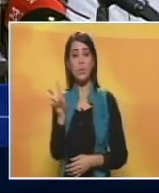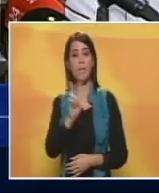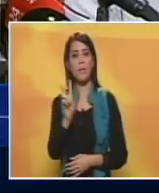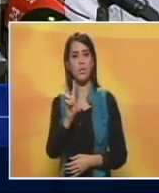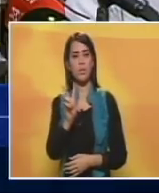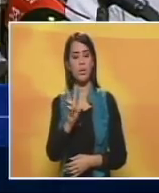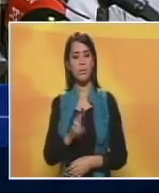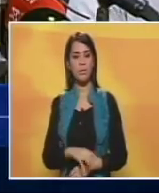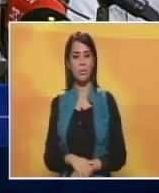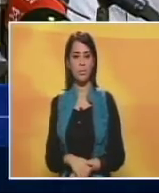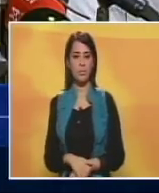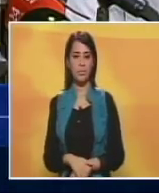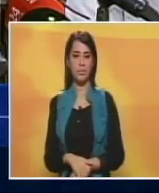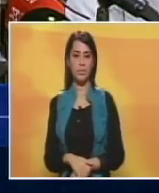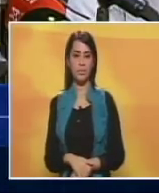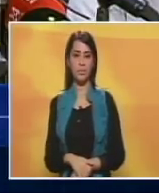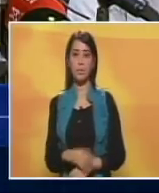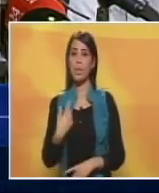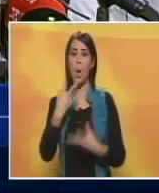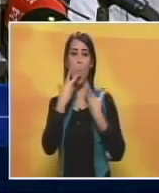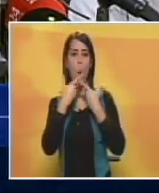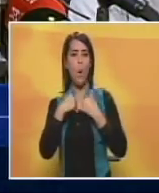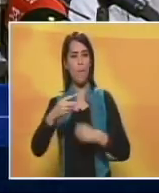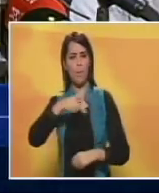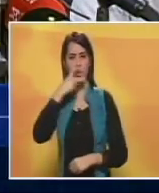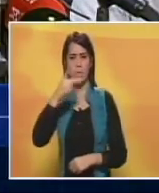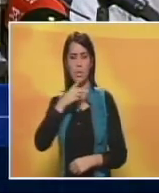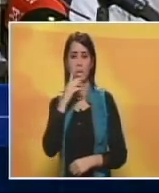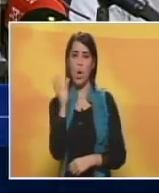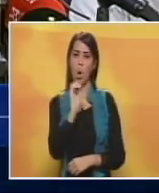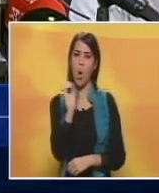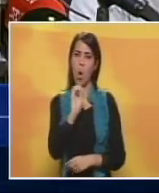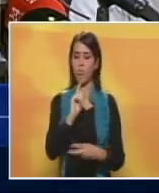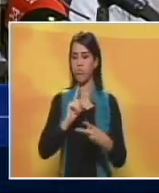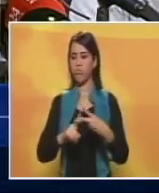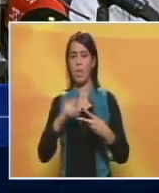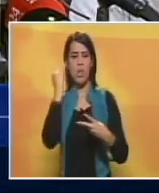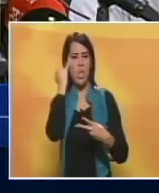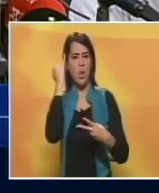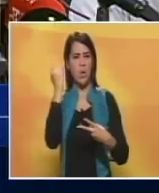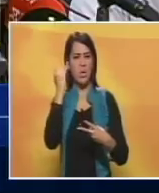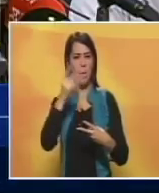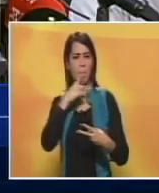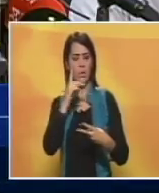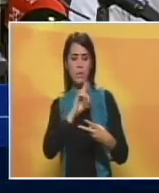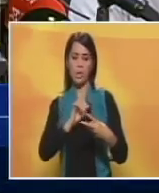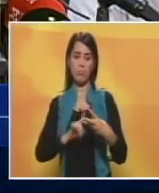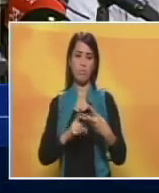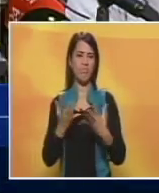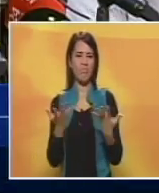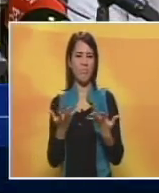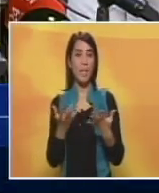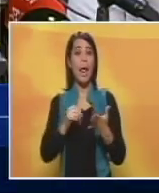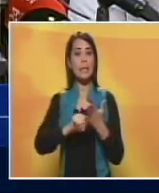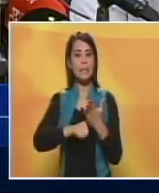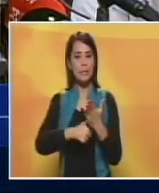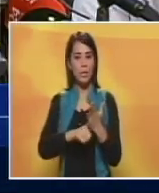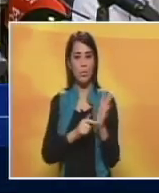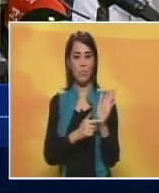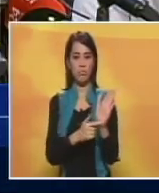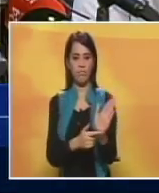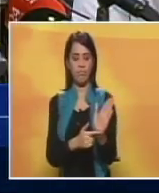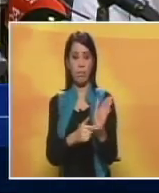que no goza de ningún color político, que no goza de ninguna ideología o partido político, es la cédula de